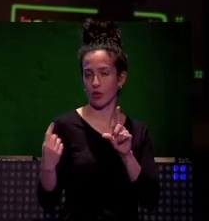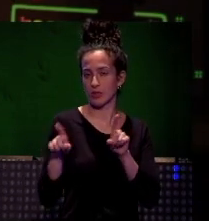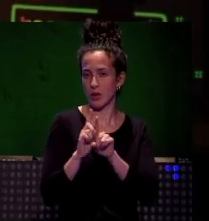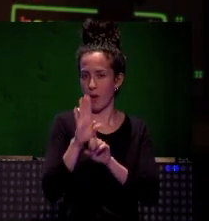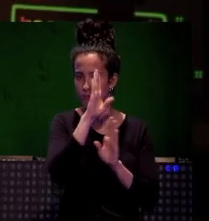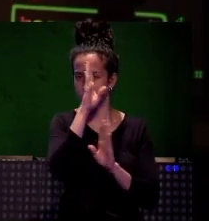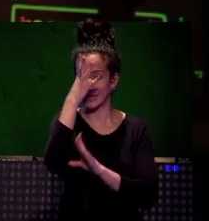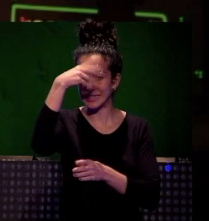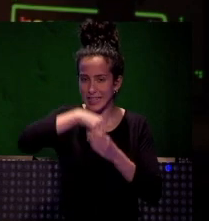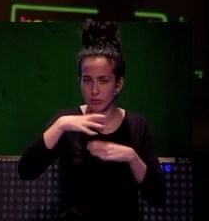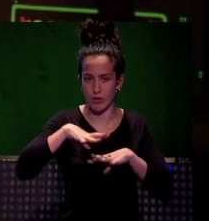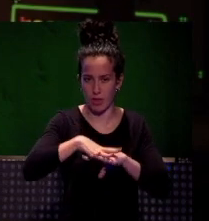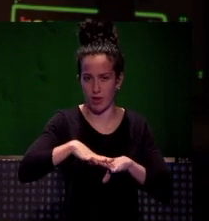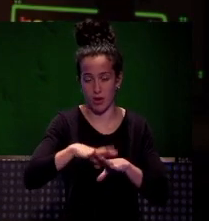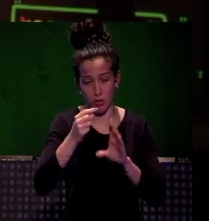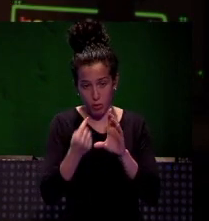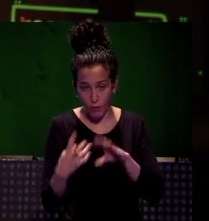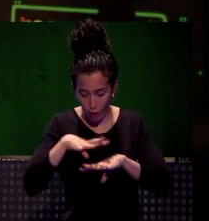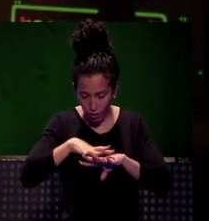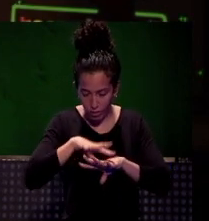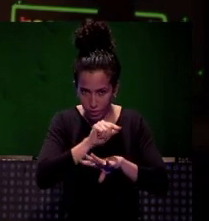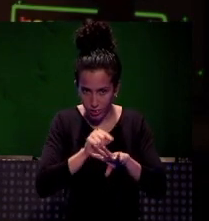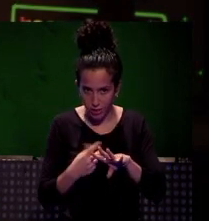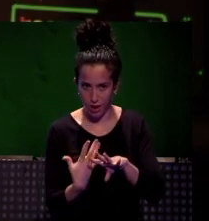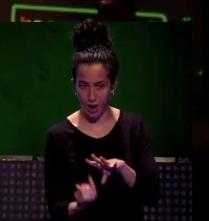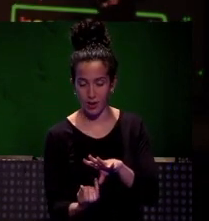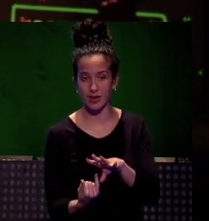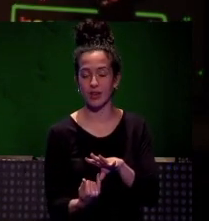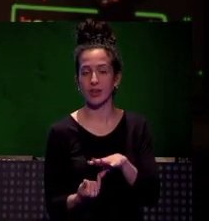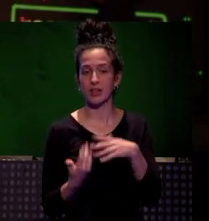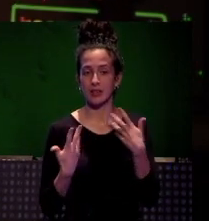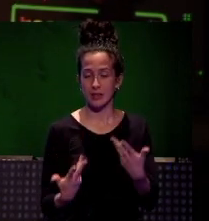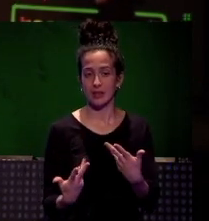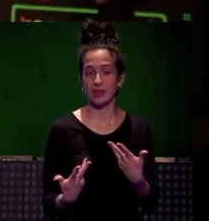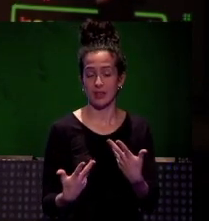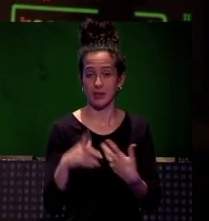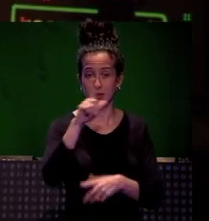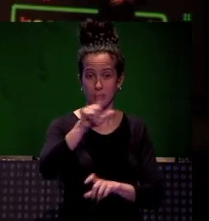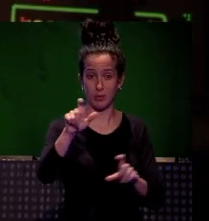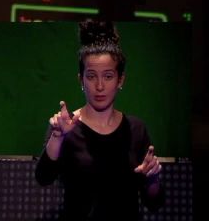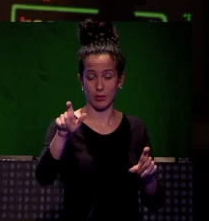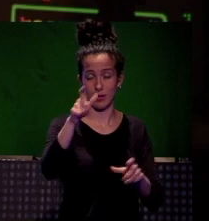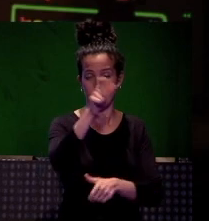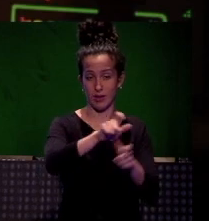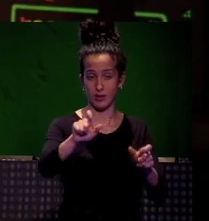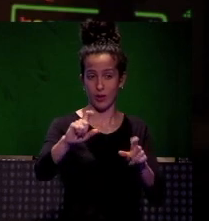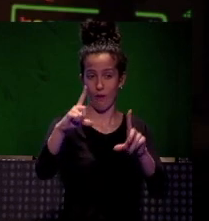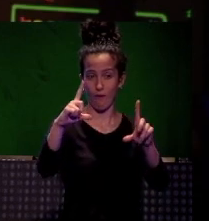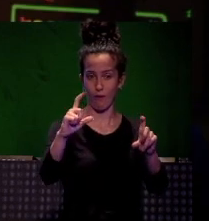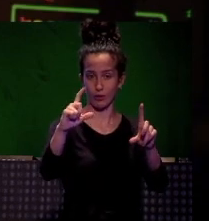dentro del tejido y que gracias a los flashes de los de los fotógrafos y algunos